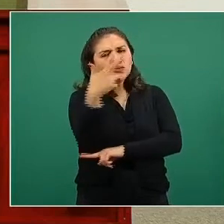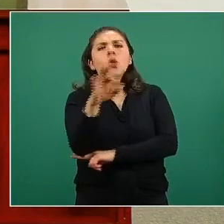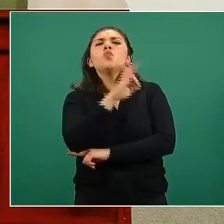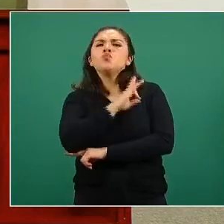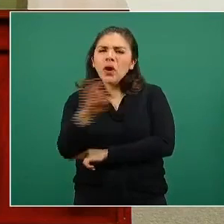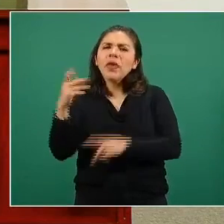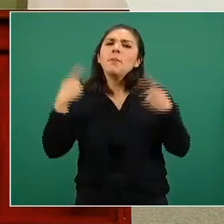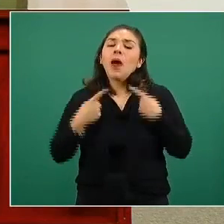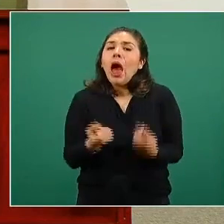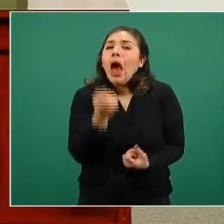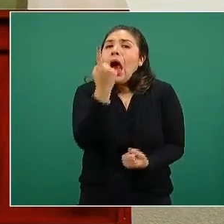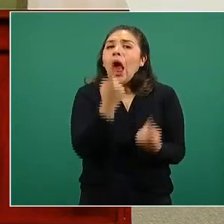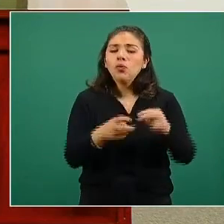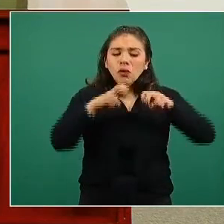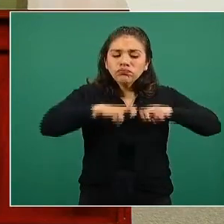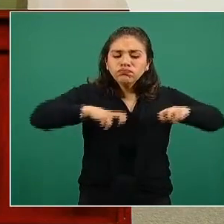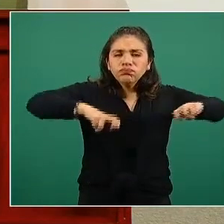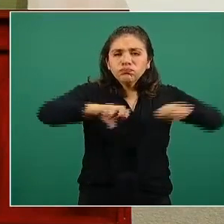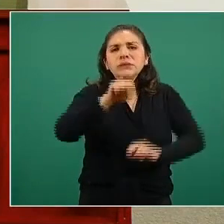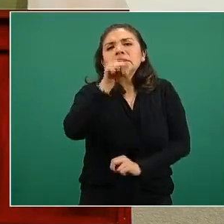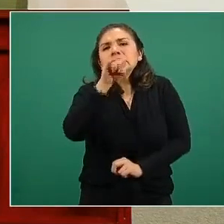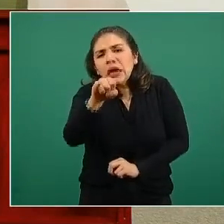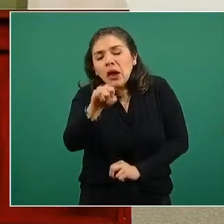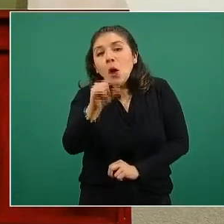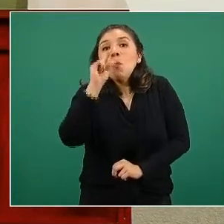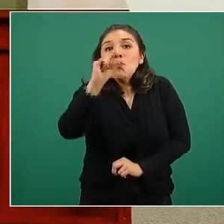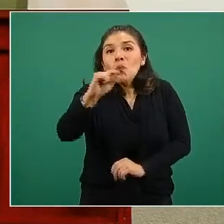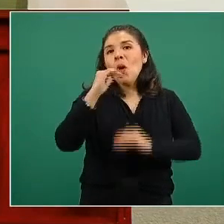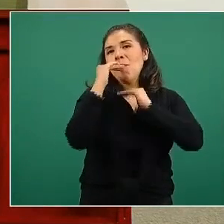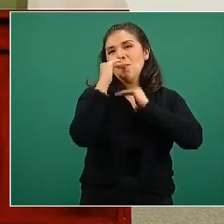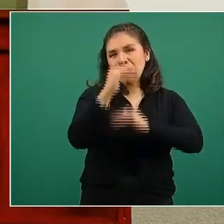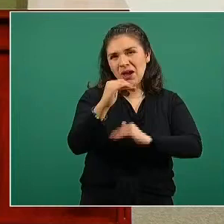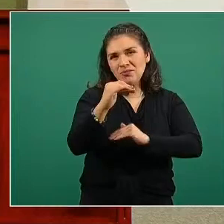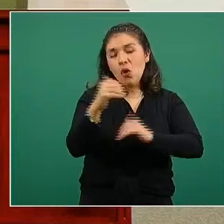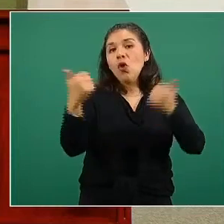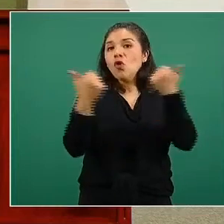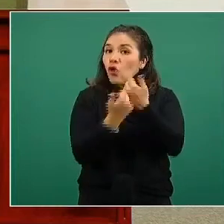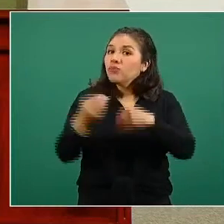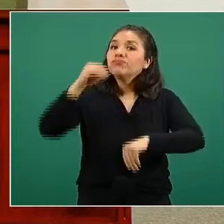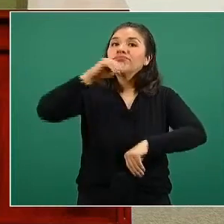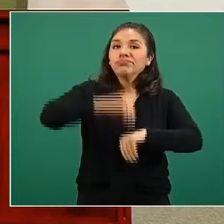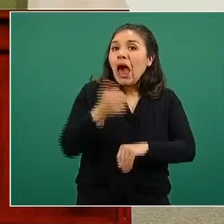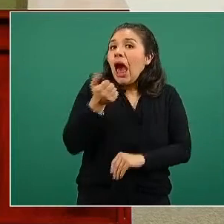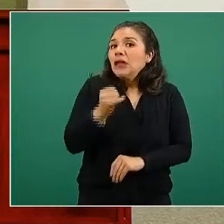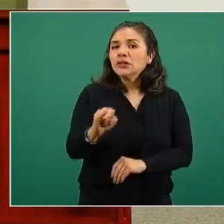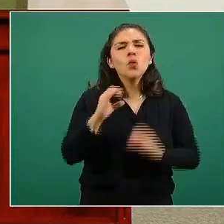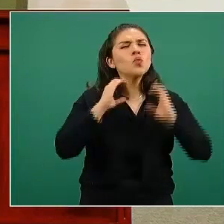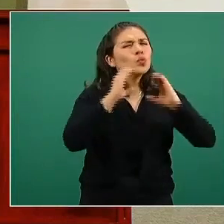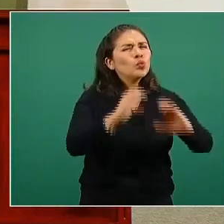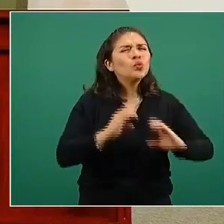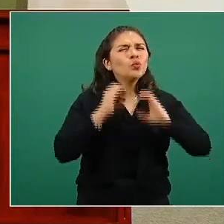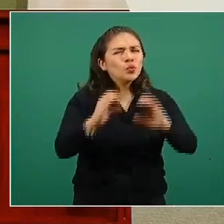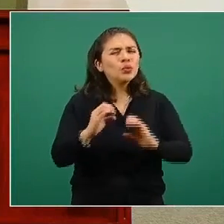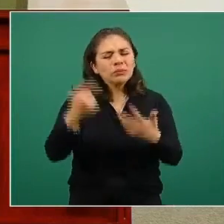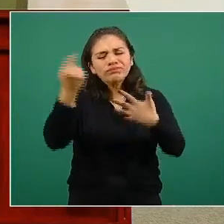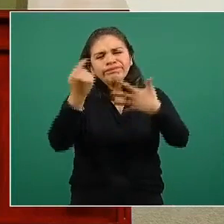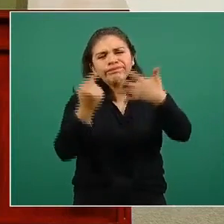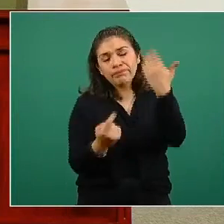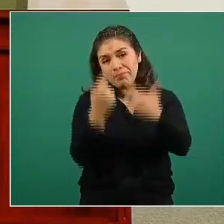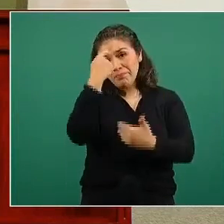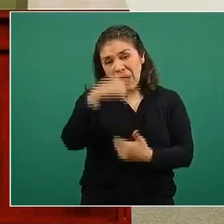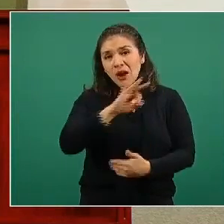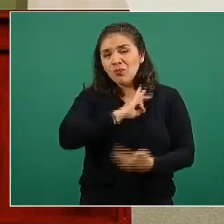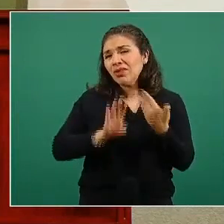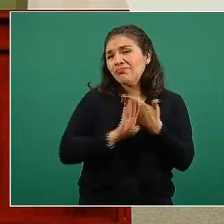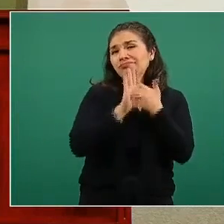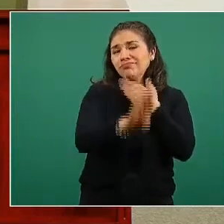sus servicios al interior, lógicamente poniendo en práctica todas las medidas necesarias para prevenir